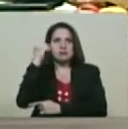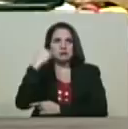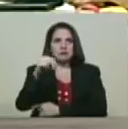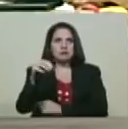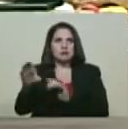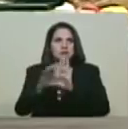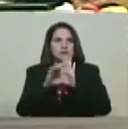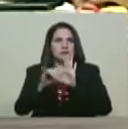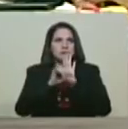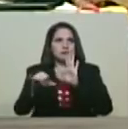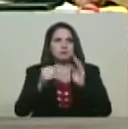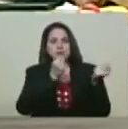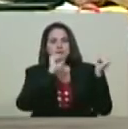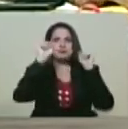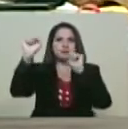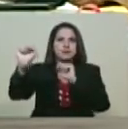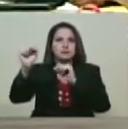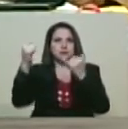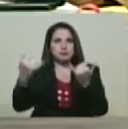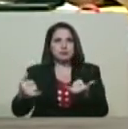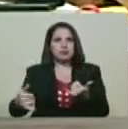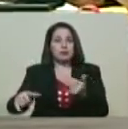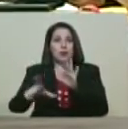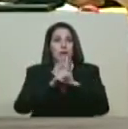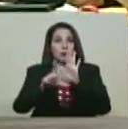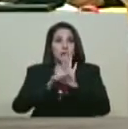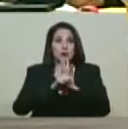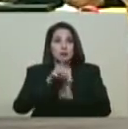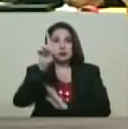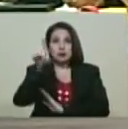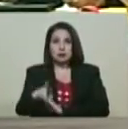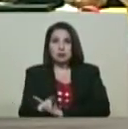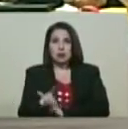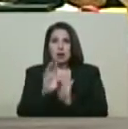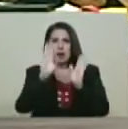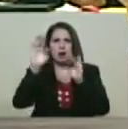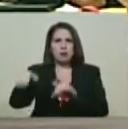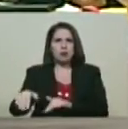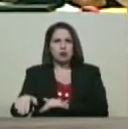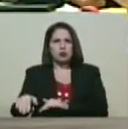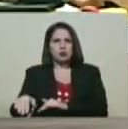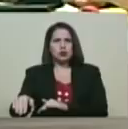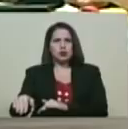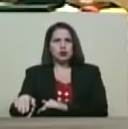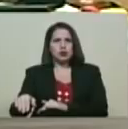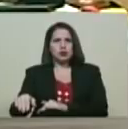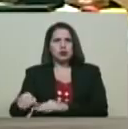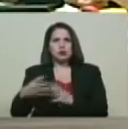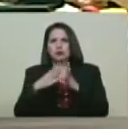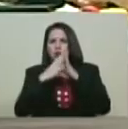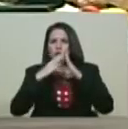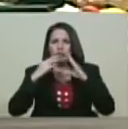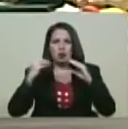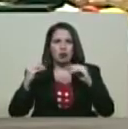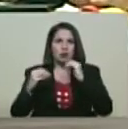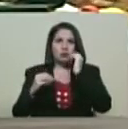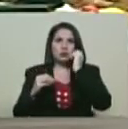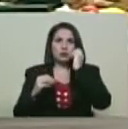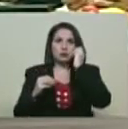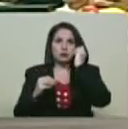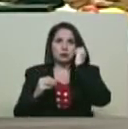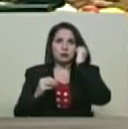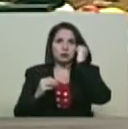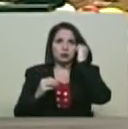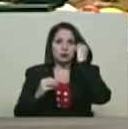Constituyente para defender esta necesaria ley, y cuente además con el apoyo irrestricto, el apoyo